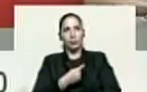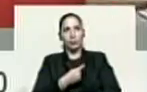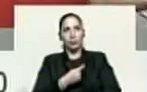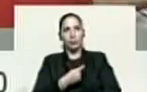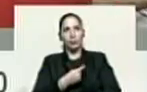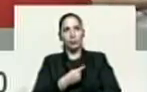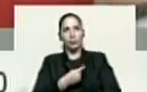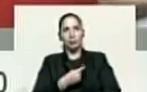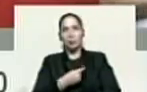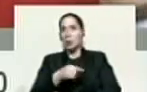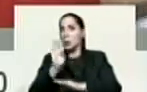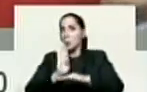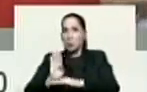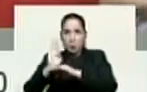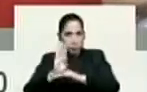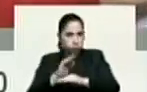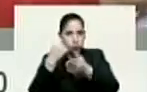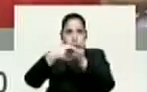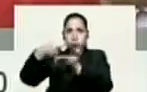amnistía, dinero,